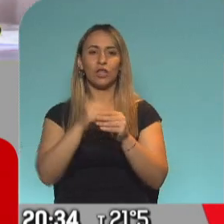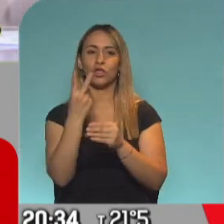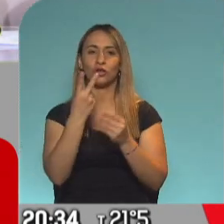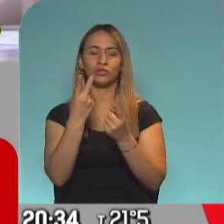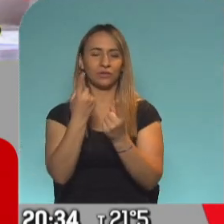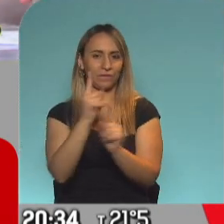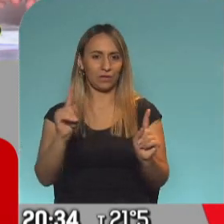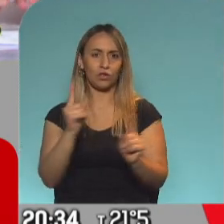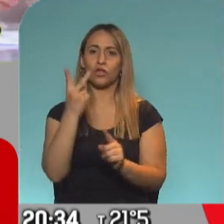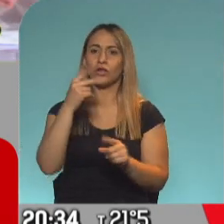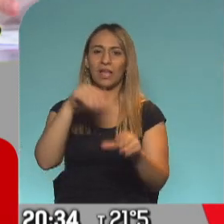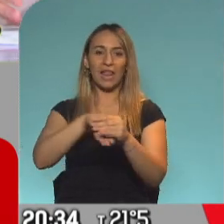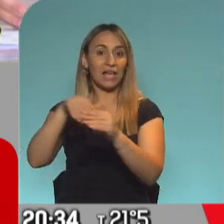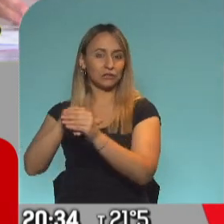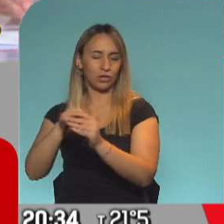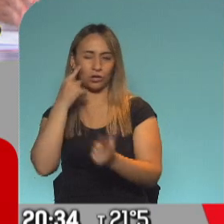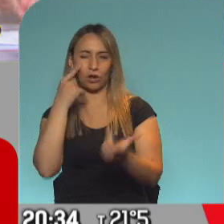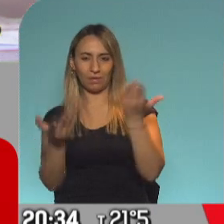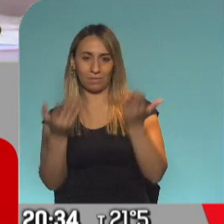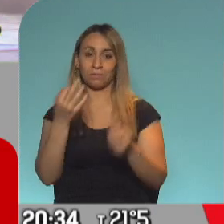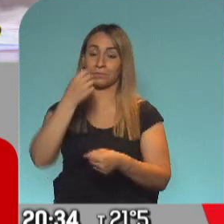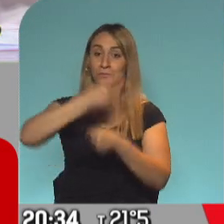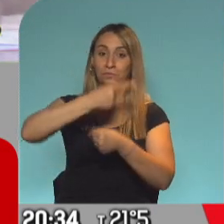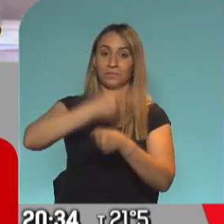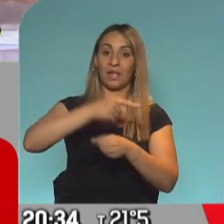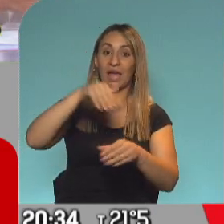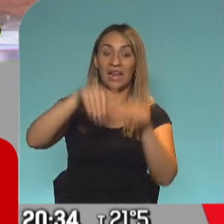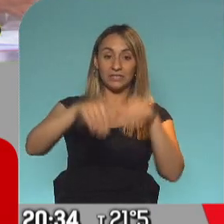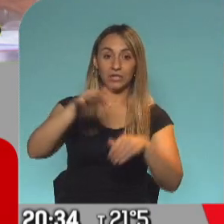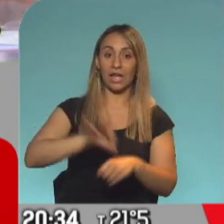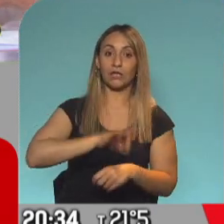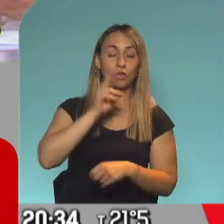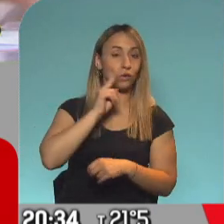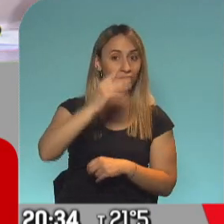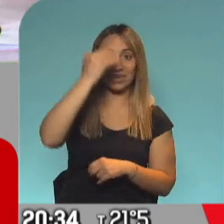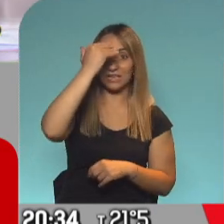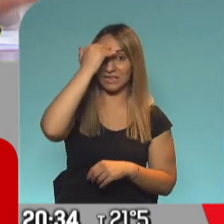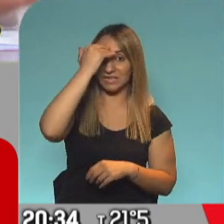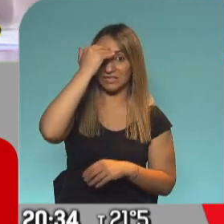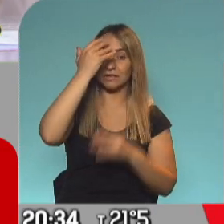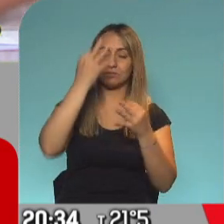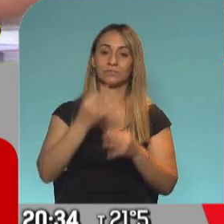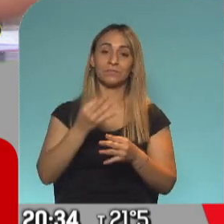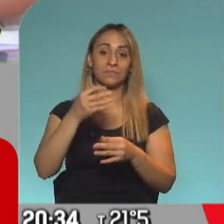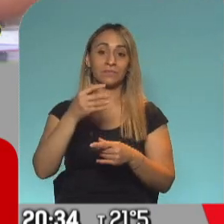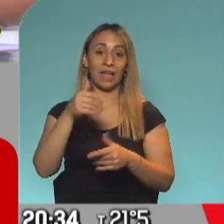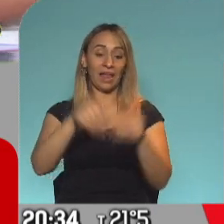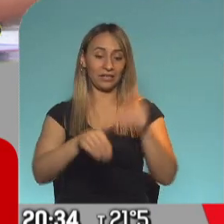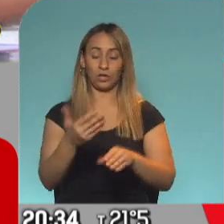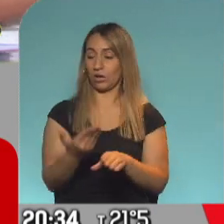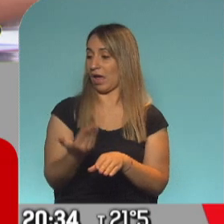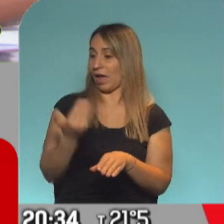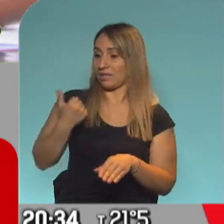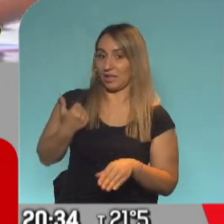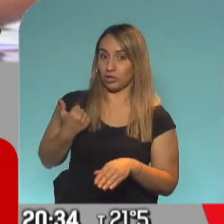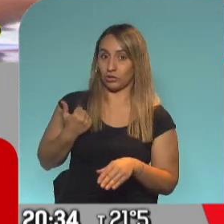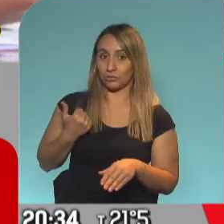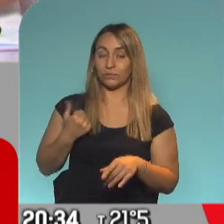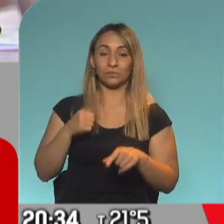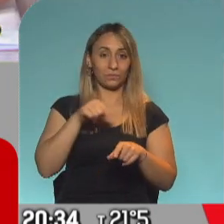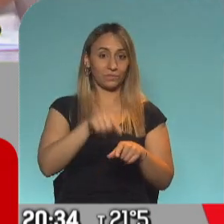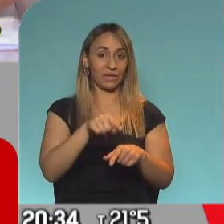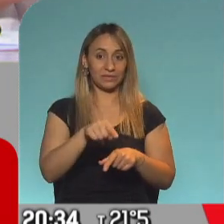elecciones interesantes para comparar. Por un lado está la elección del año 2015, es decir, la anterior elección legislativa. En ese